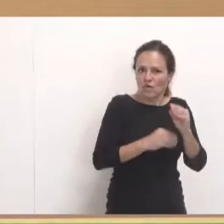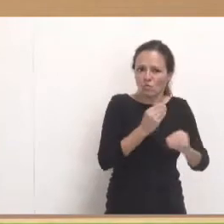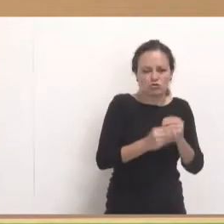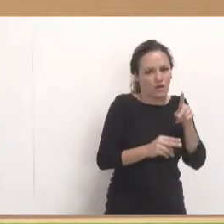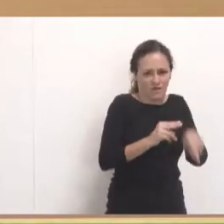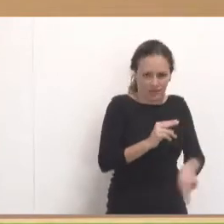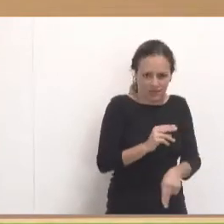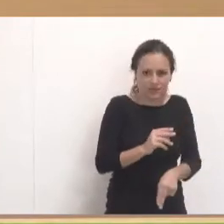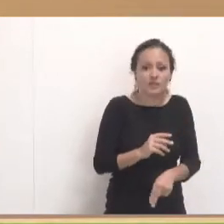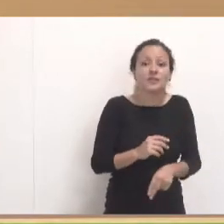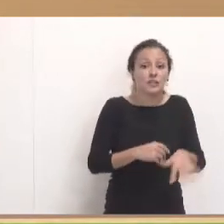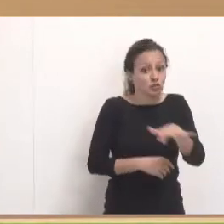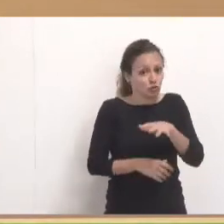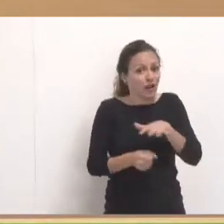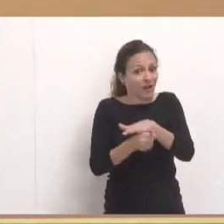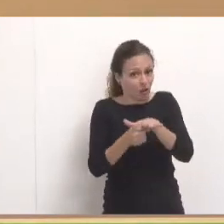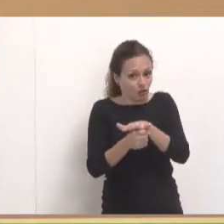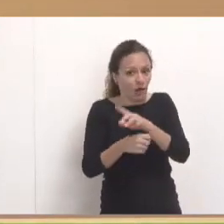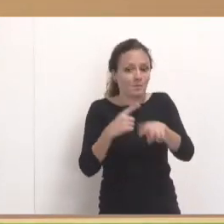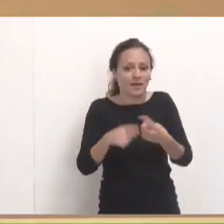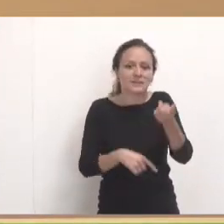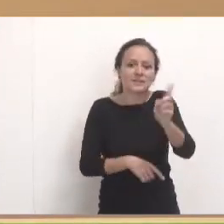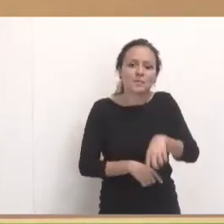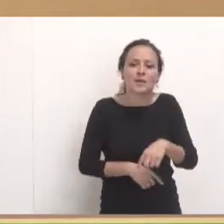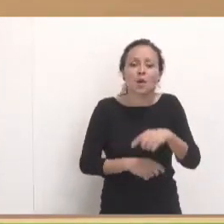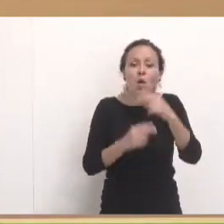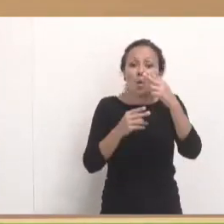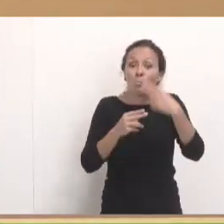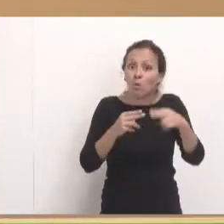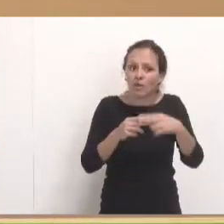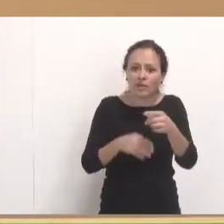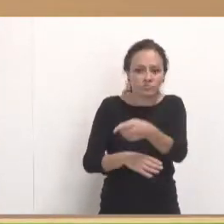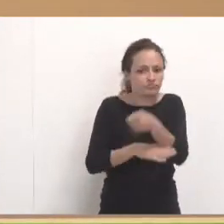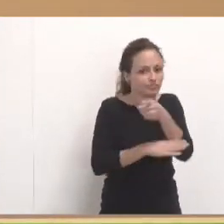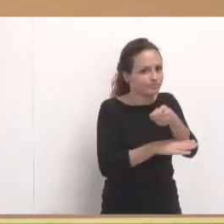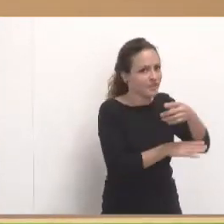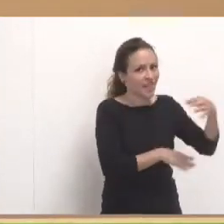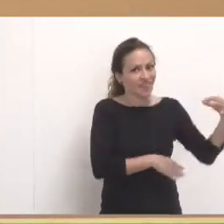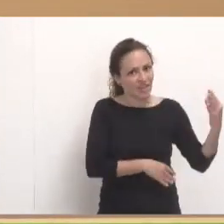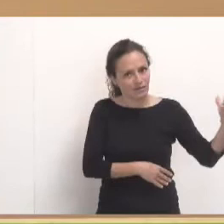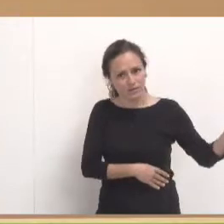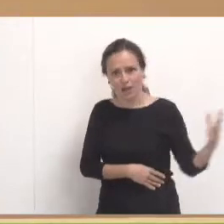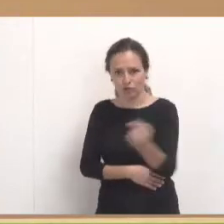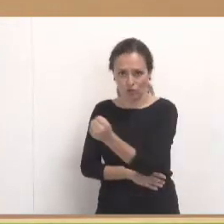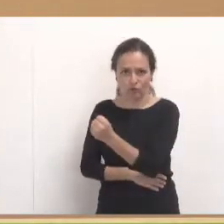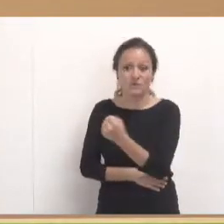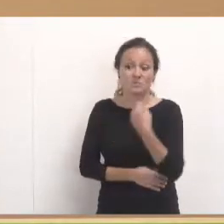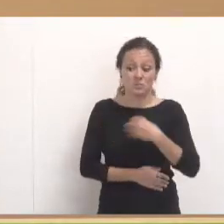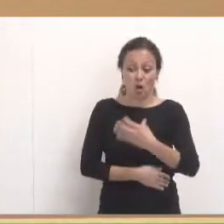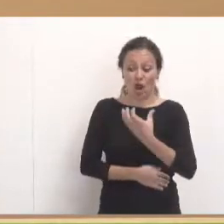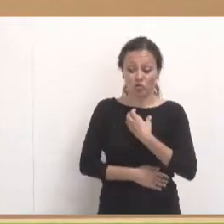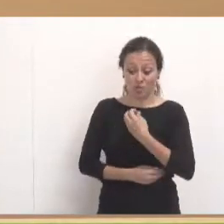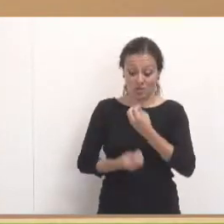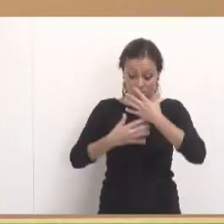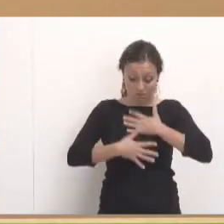ámbito regional, así como el establecimiento de políticas impositivas que, al trasladarse a los ayuntamientos, la